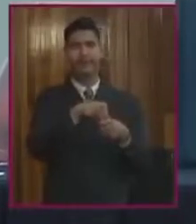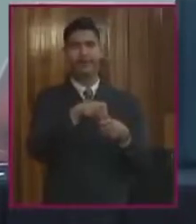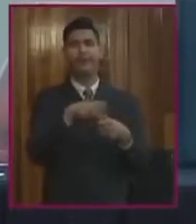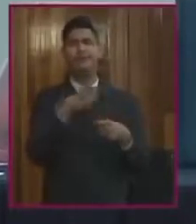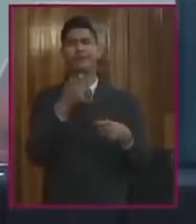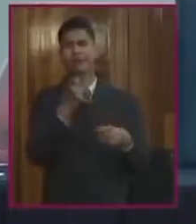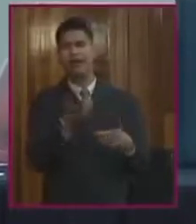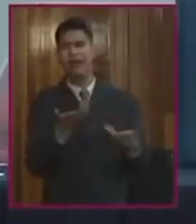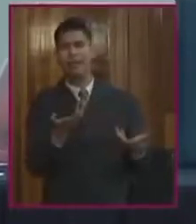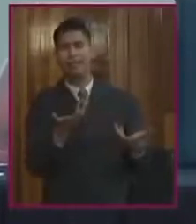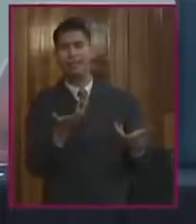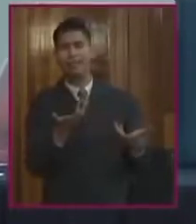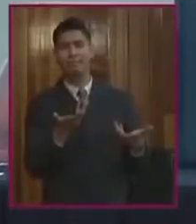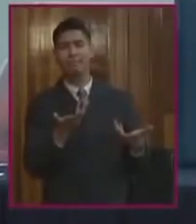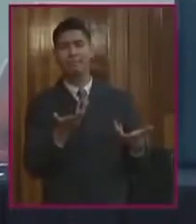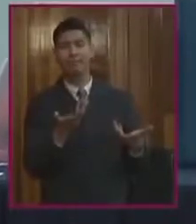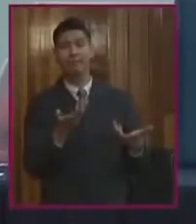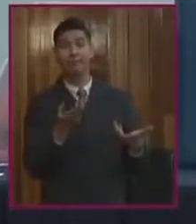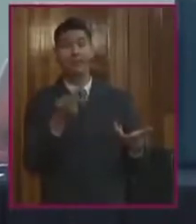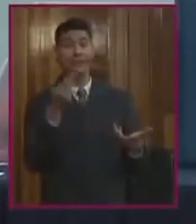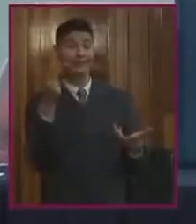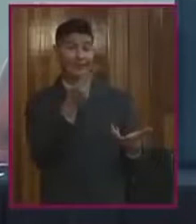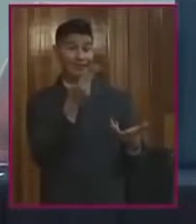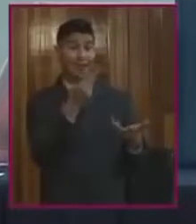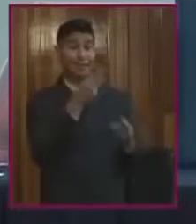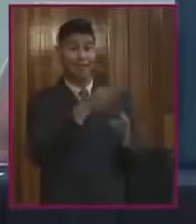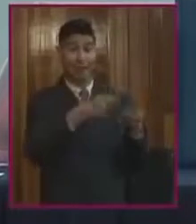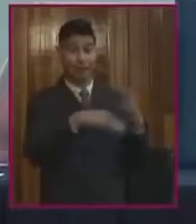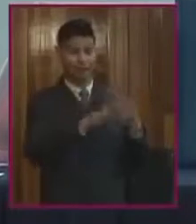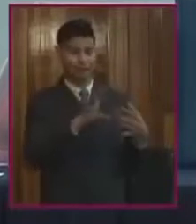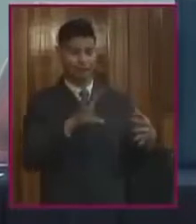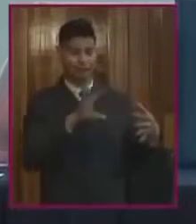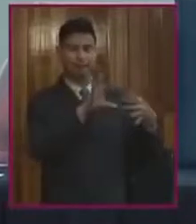tenemos que perder de vista ese aporte de las disciplinas como